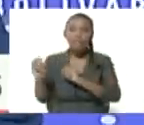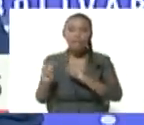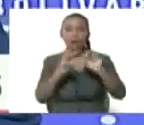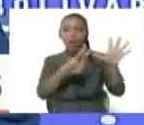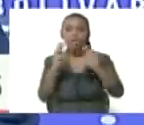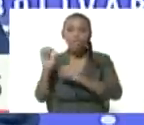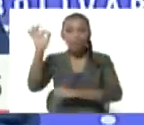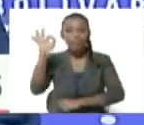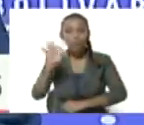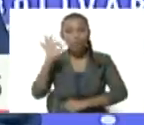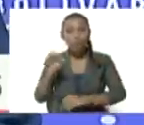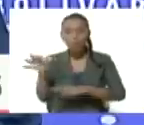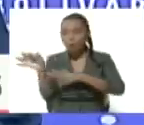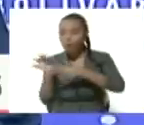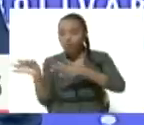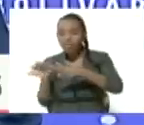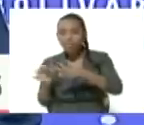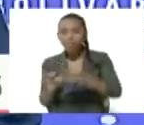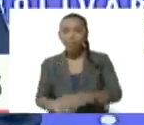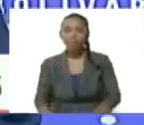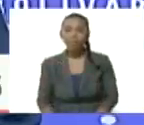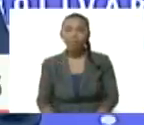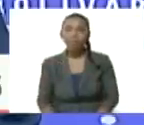75, 80% de los municipios.